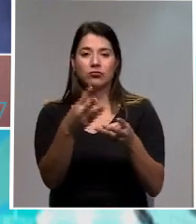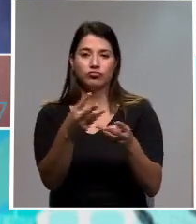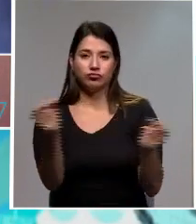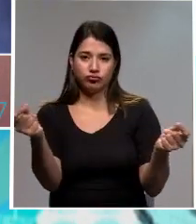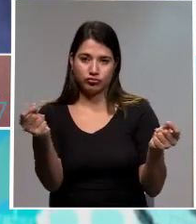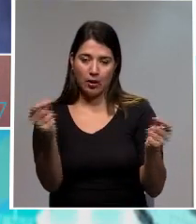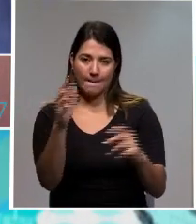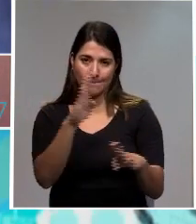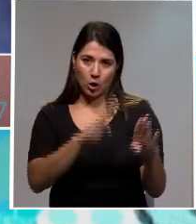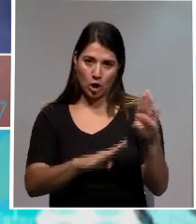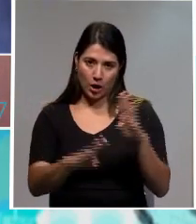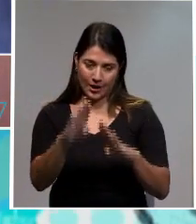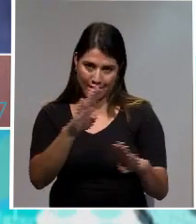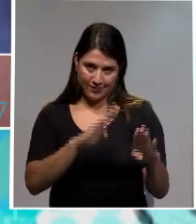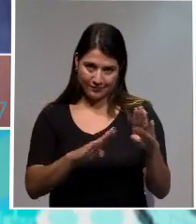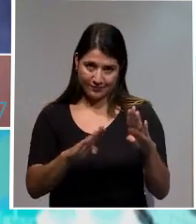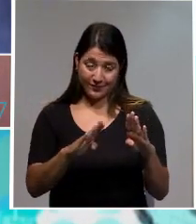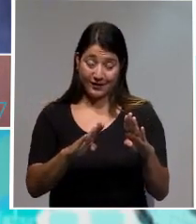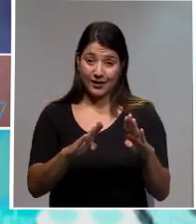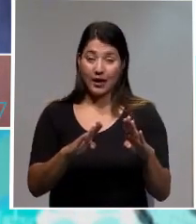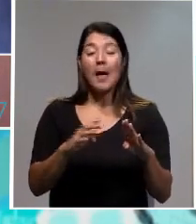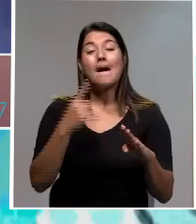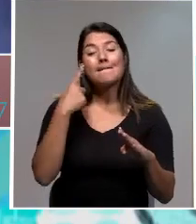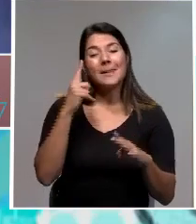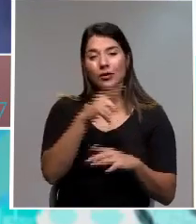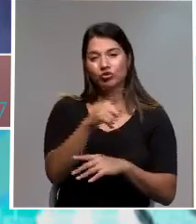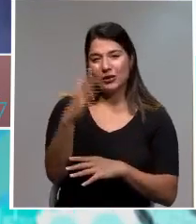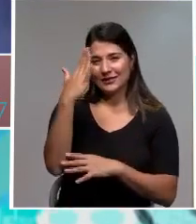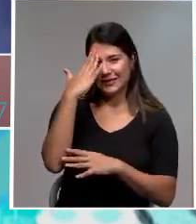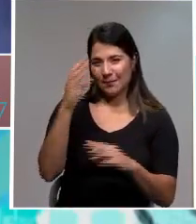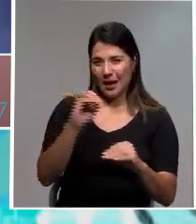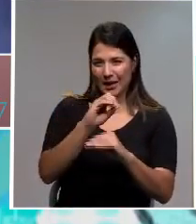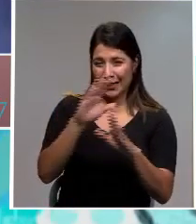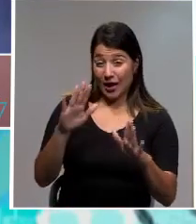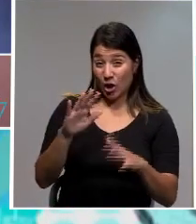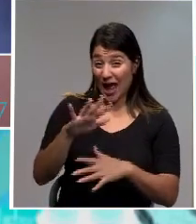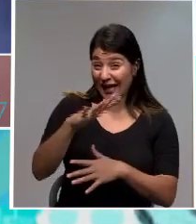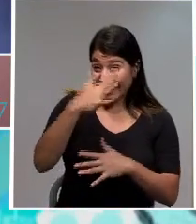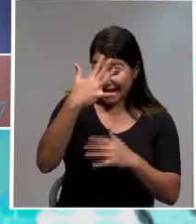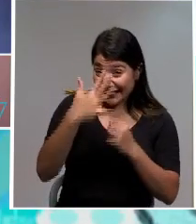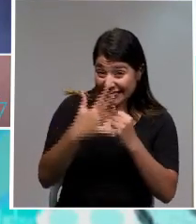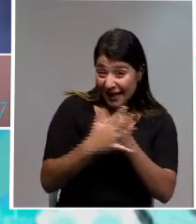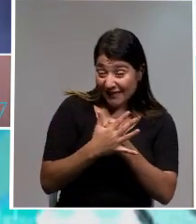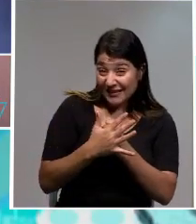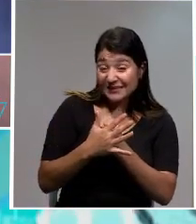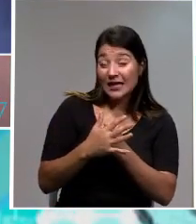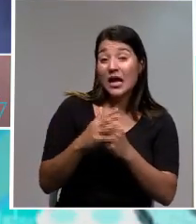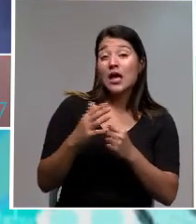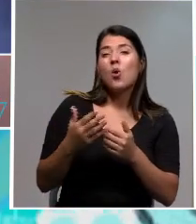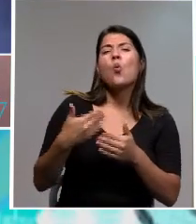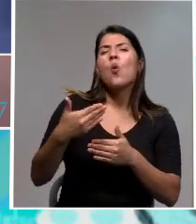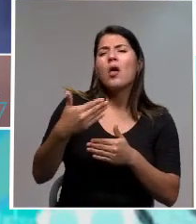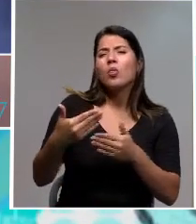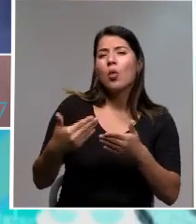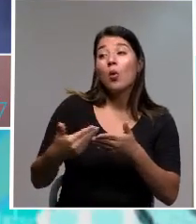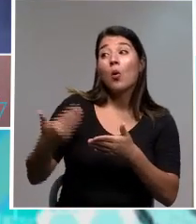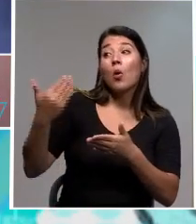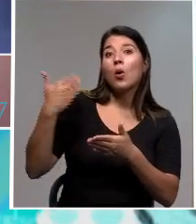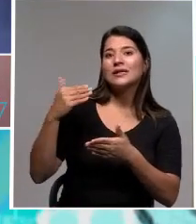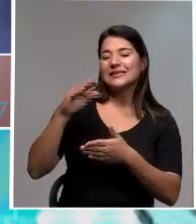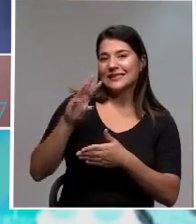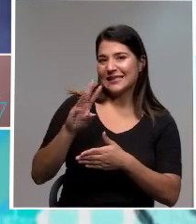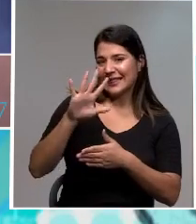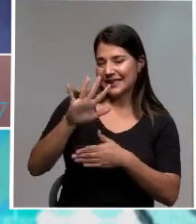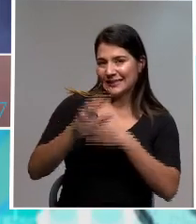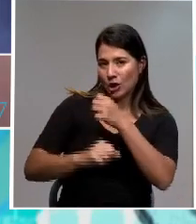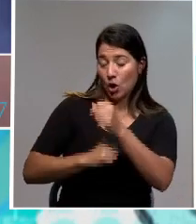Y para que nos quede muy claro, la quinta fue hace 65 millones de años, en meteorito que cayó